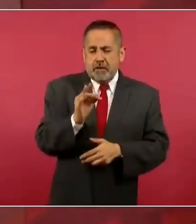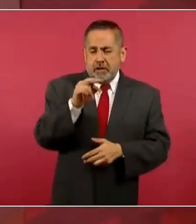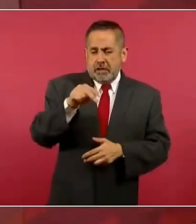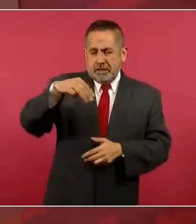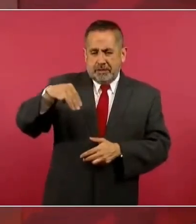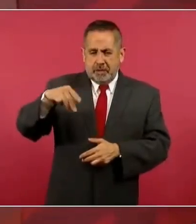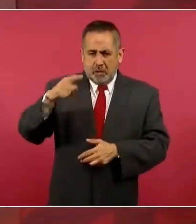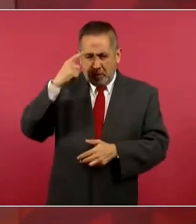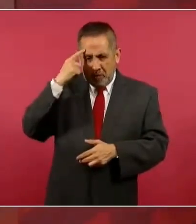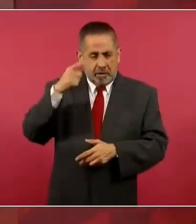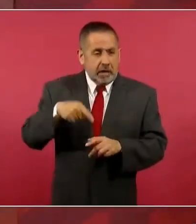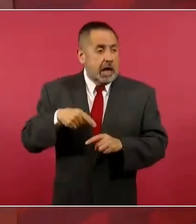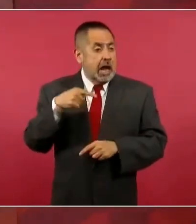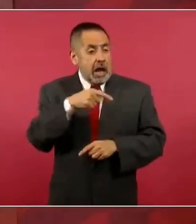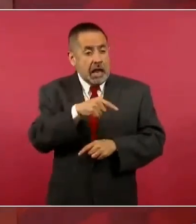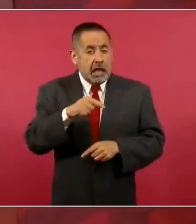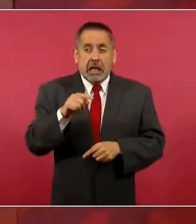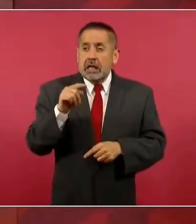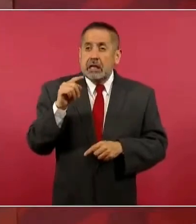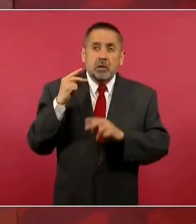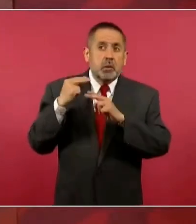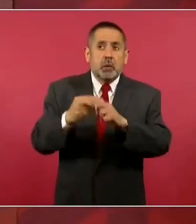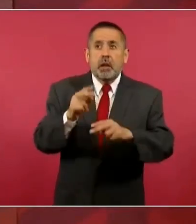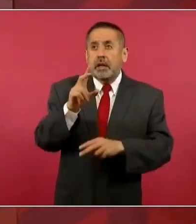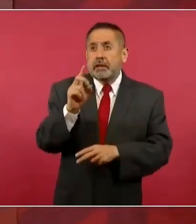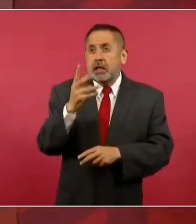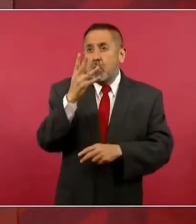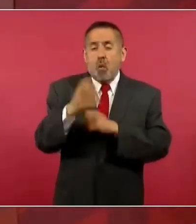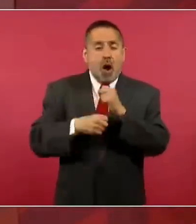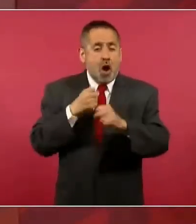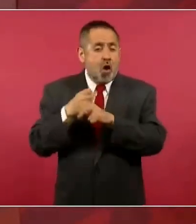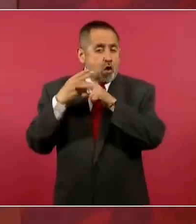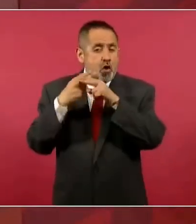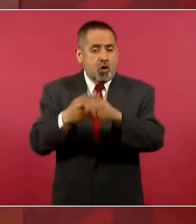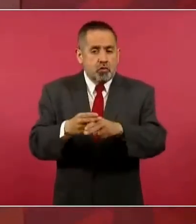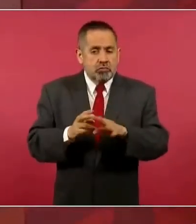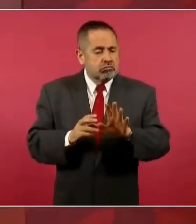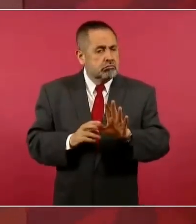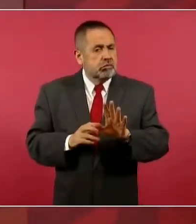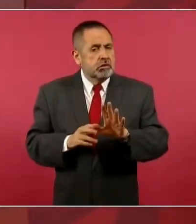porque en sus 34 años se comunicó el país